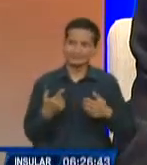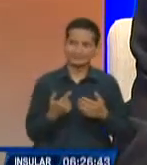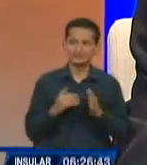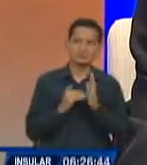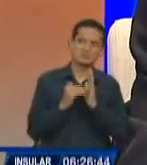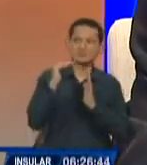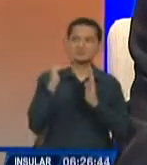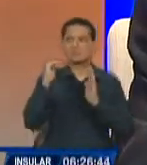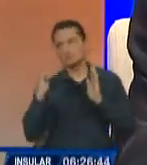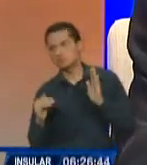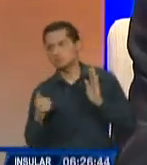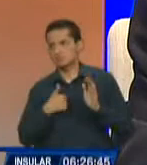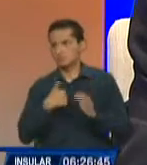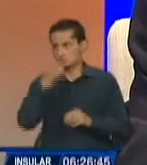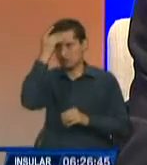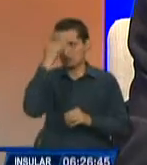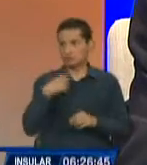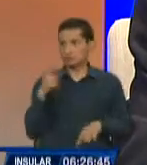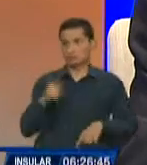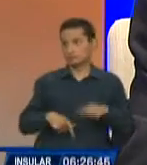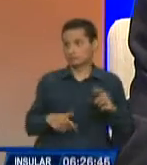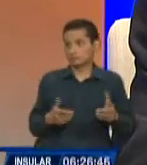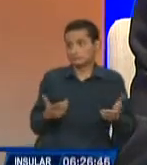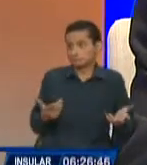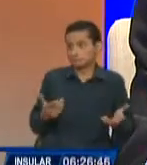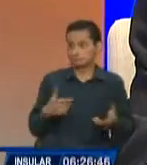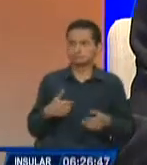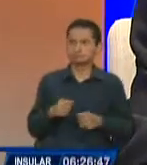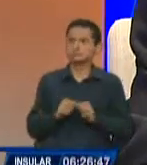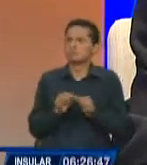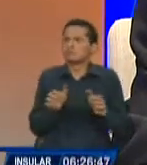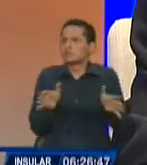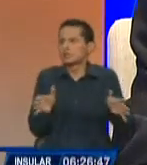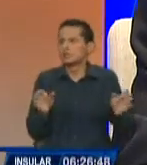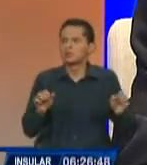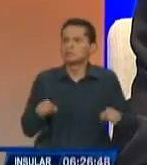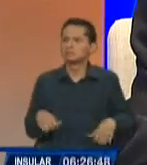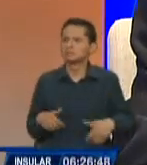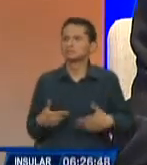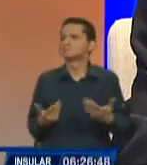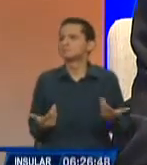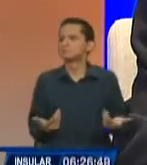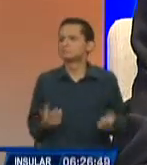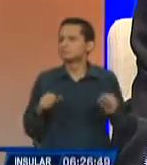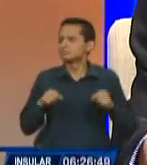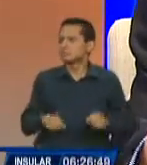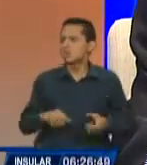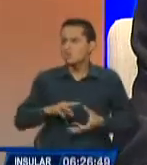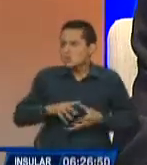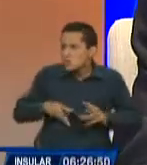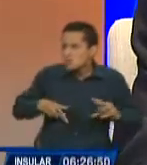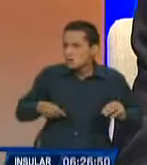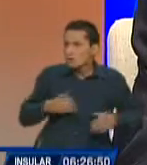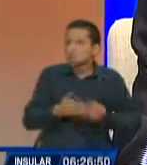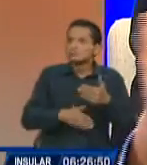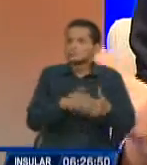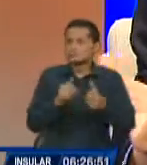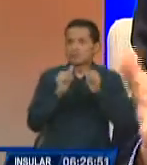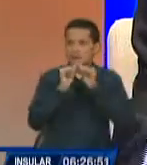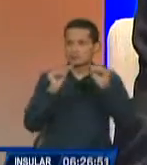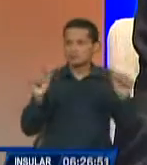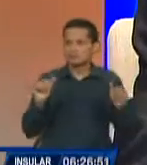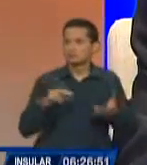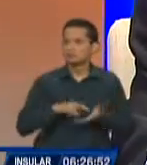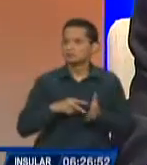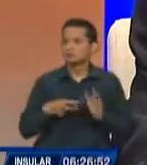una política monetaria. En términos conceptuales, realmente la alternativa es precisamente estas medidas que se anunciarán en los próximos días de